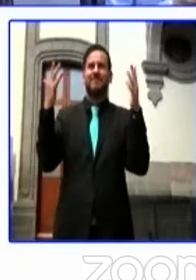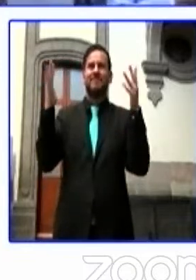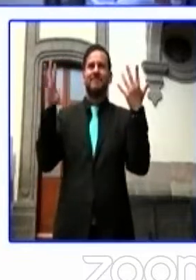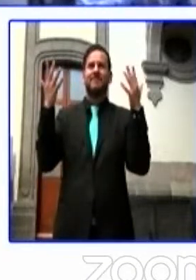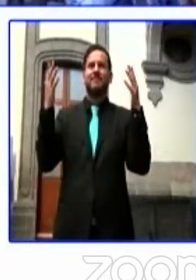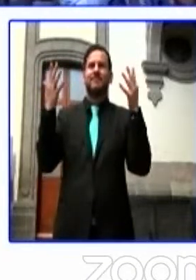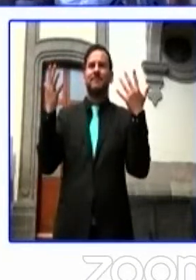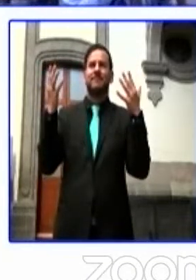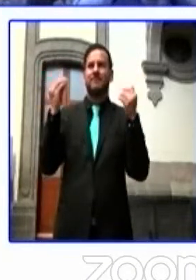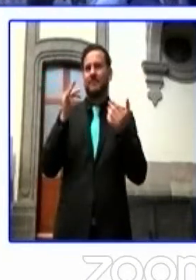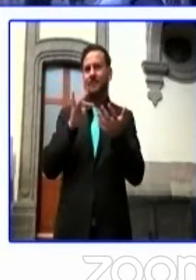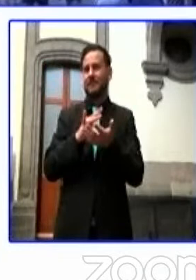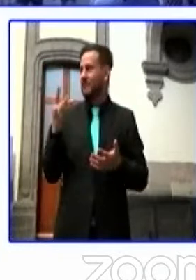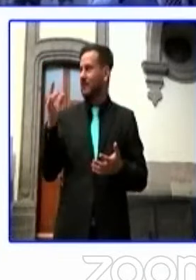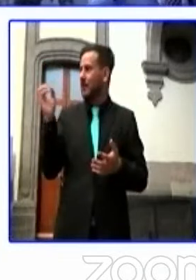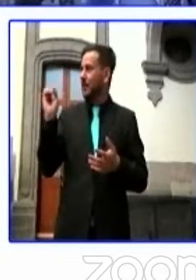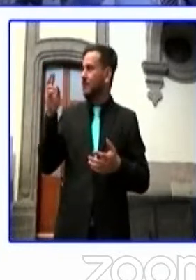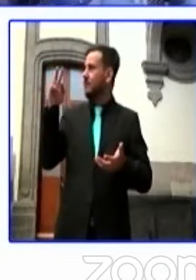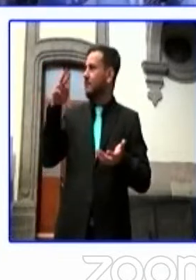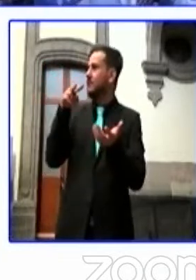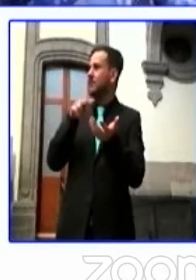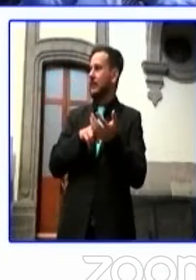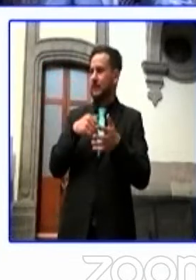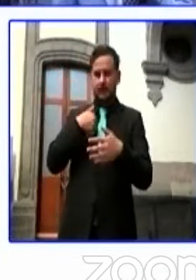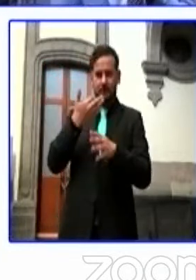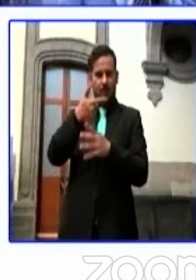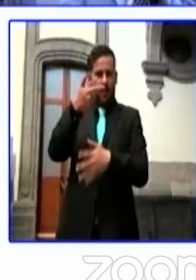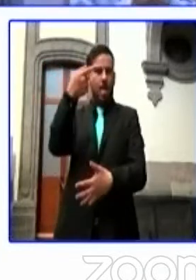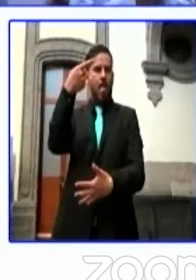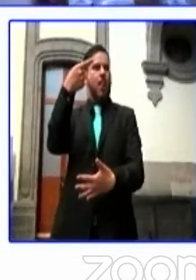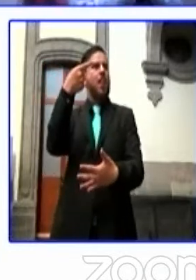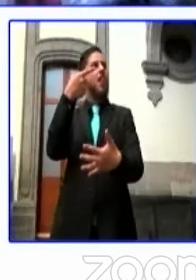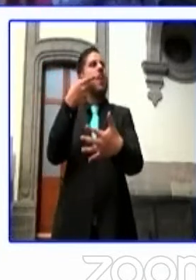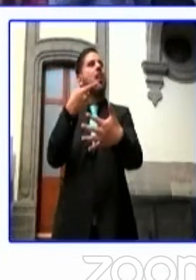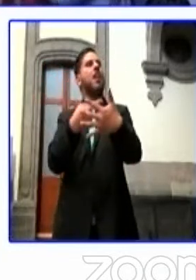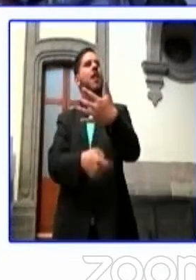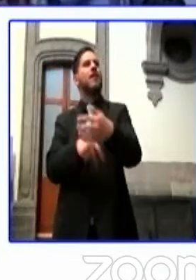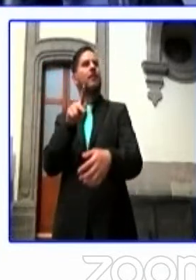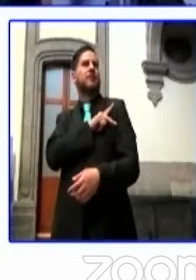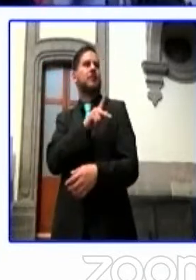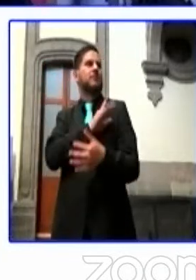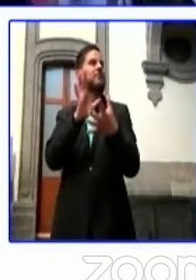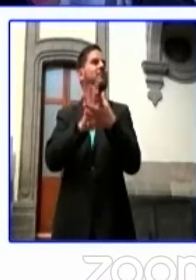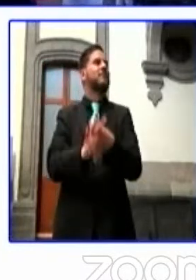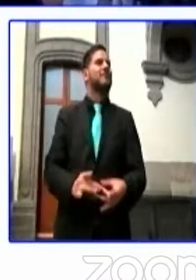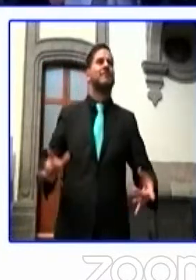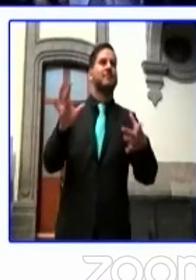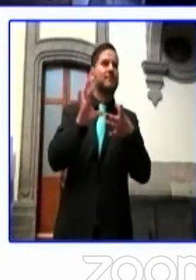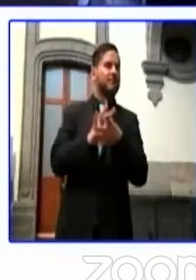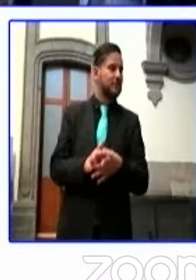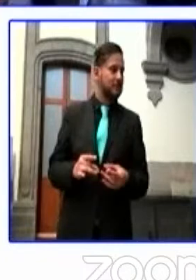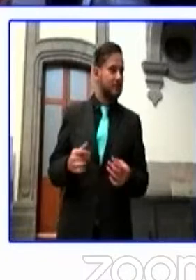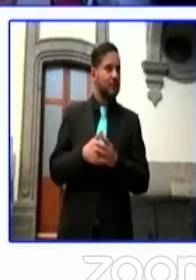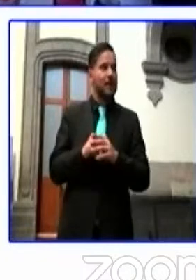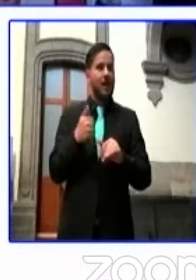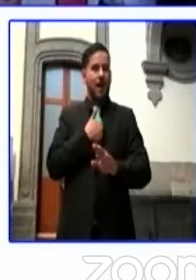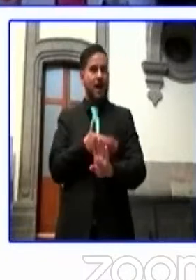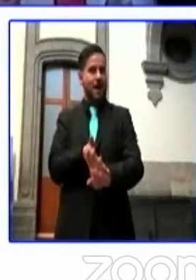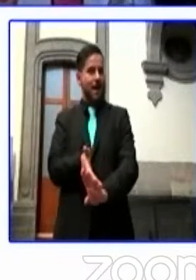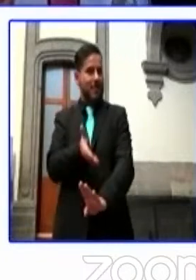Creo que tenía mucho que no oía mi semblanza tan larga y extendida. Bueno, antes de entrar en